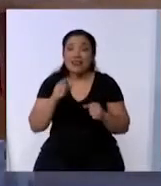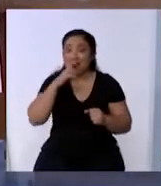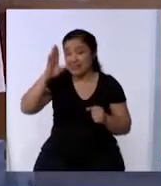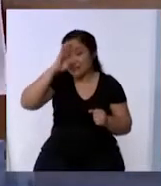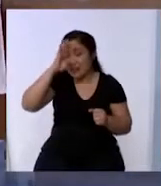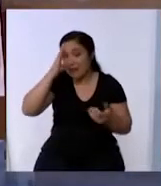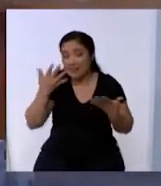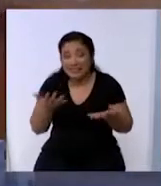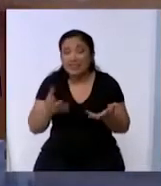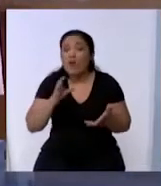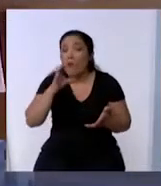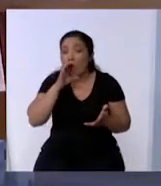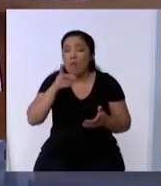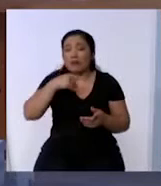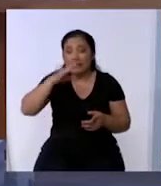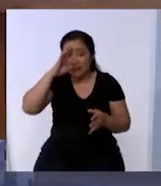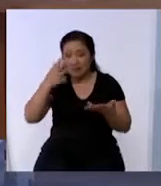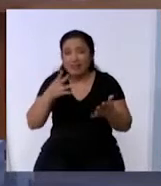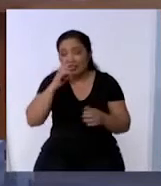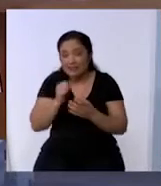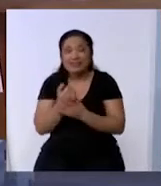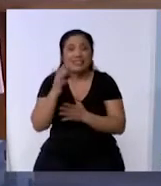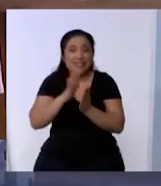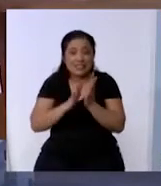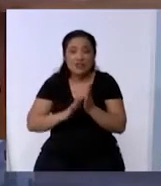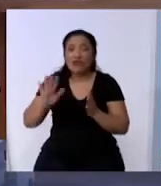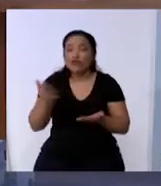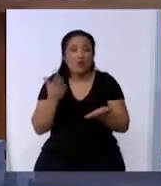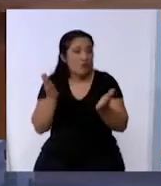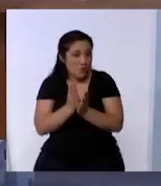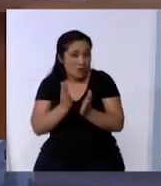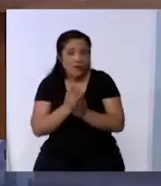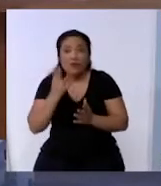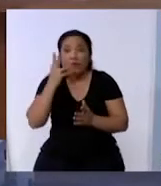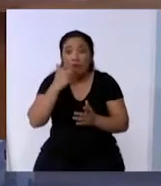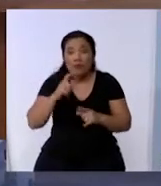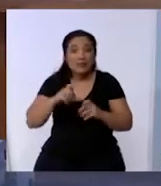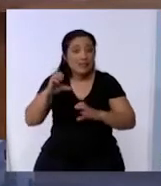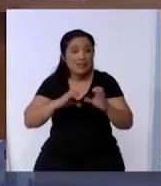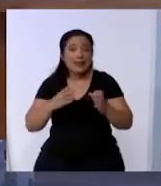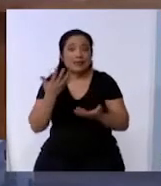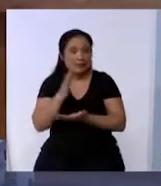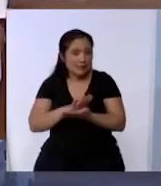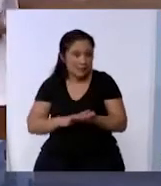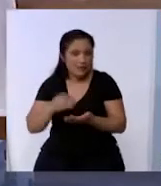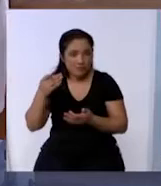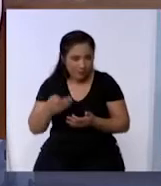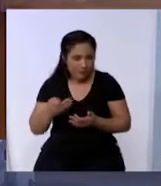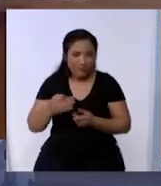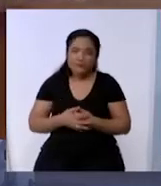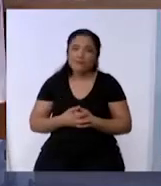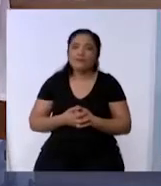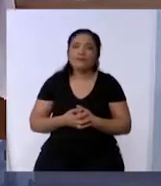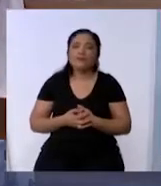aprender. Yo sé que quieren aprender y quieren sacar 5, porque todo estudiante totalmente. Que gusta de las ciencias saca 5. Así mismo. Es así.